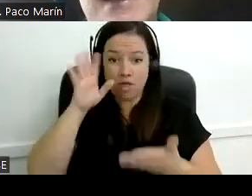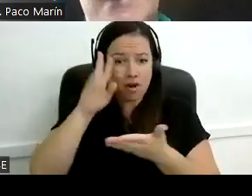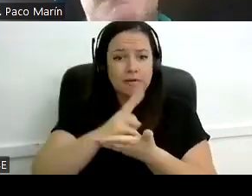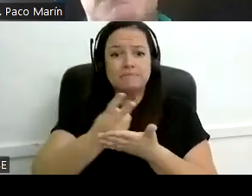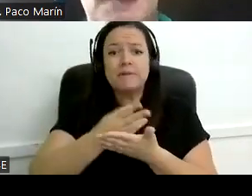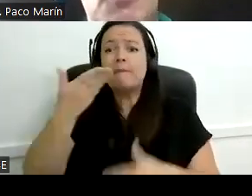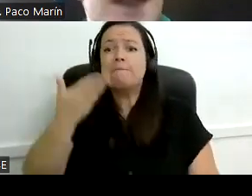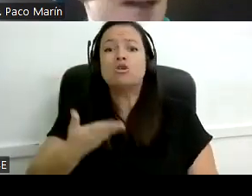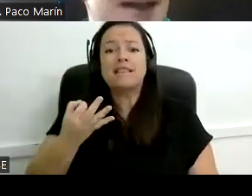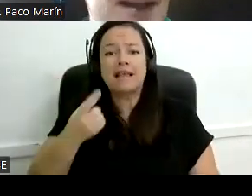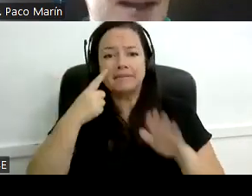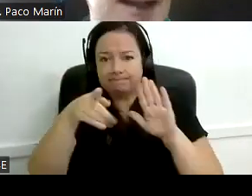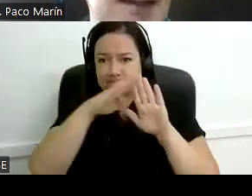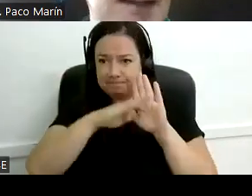plantear